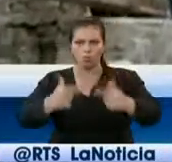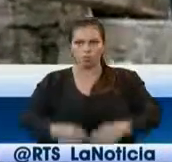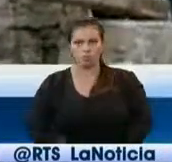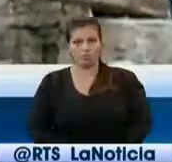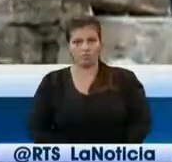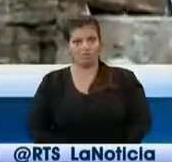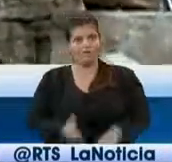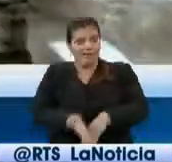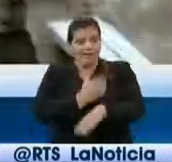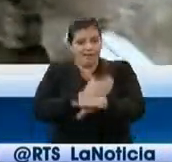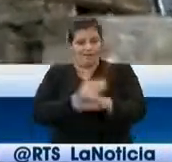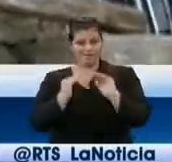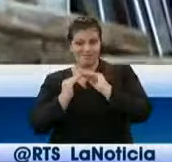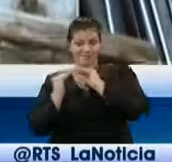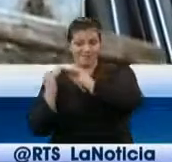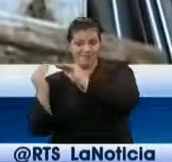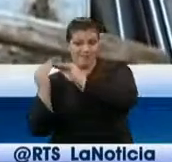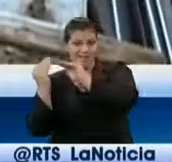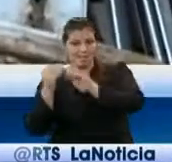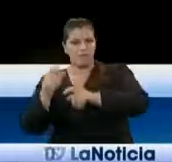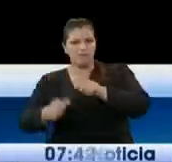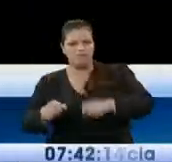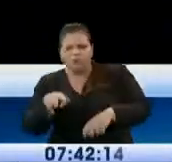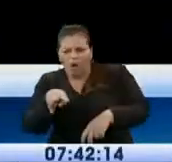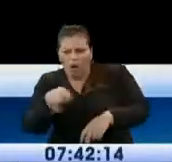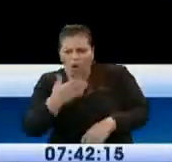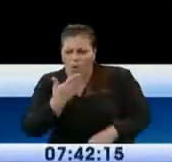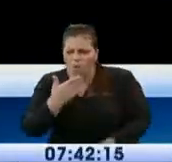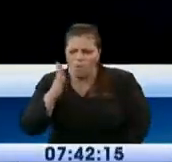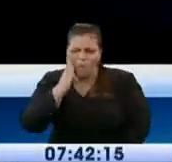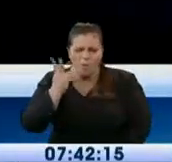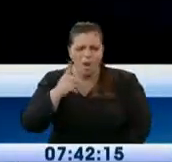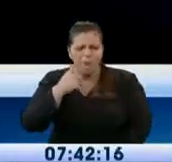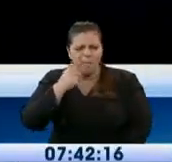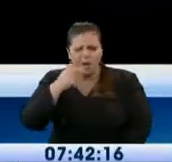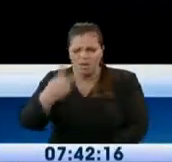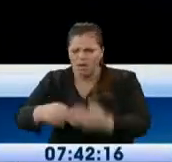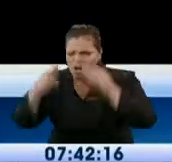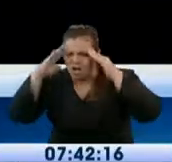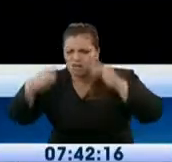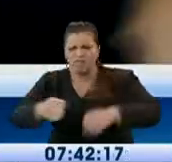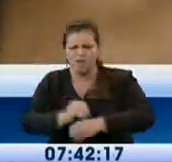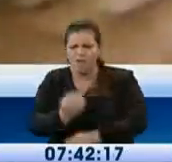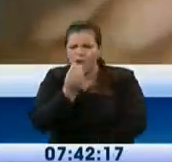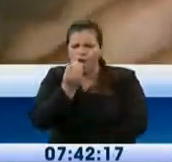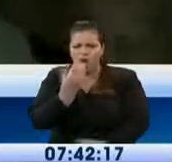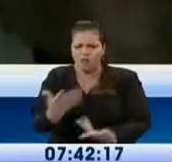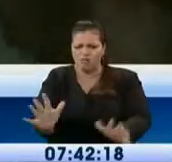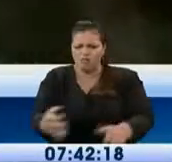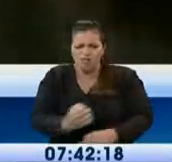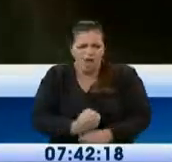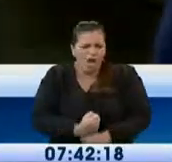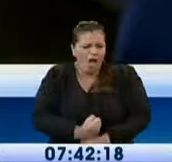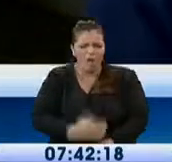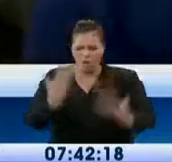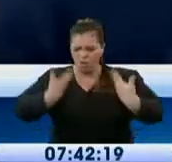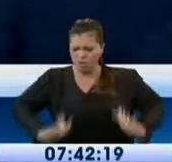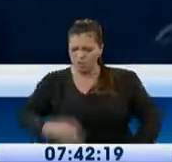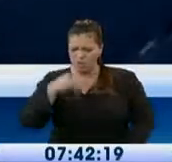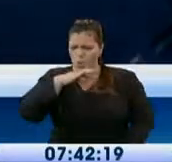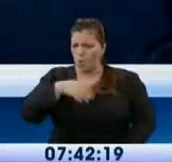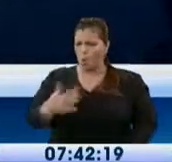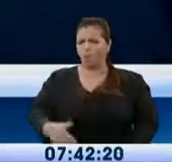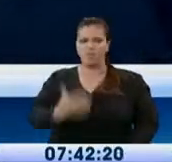vecinos, quienes eran testigos de la situación precaria en la que vivían. Ahora estarán alejadas de sus padres, pero seguramente tendrán